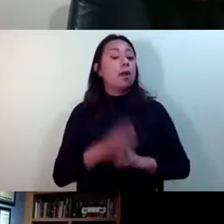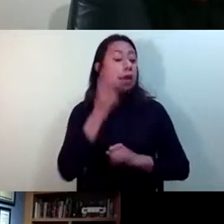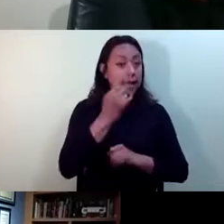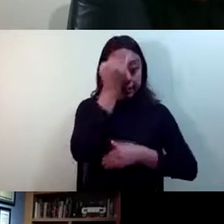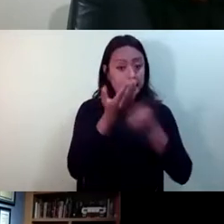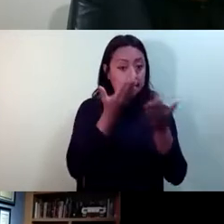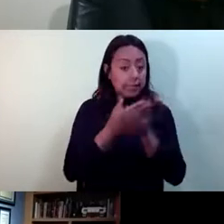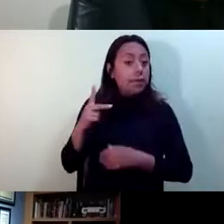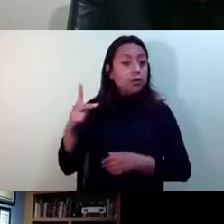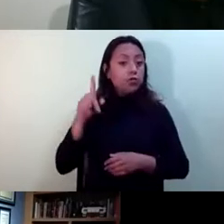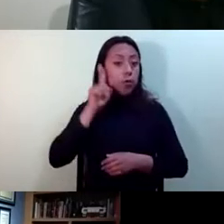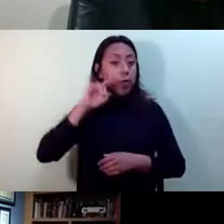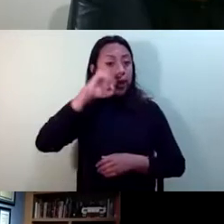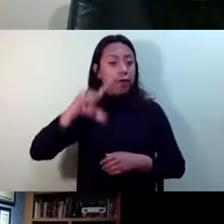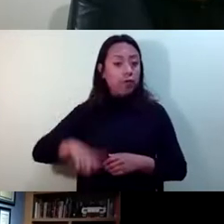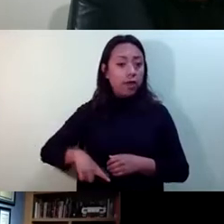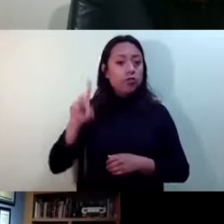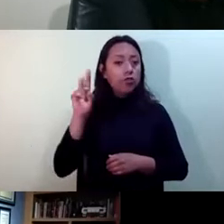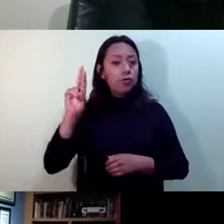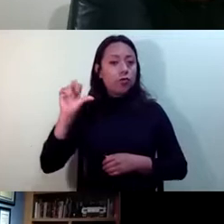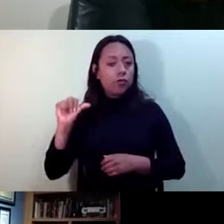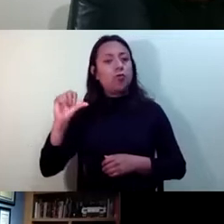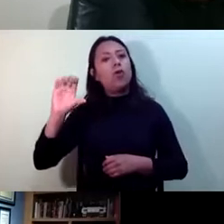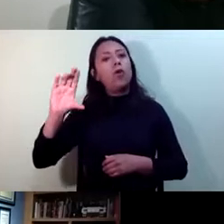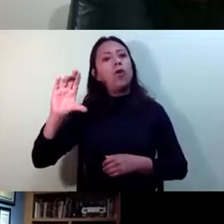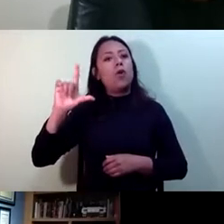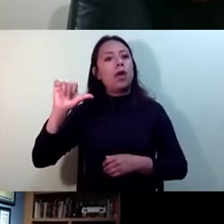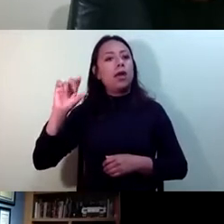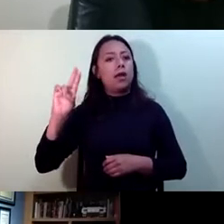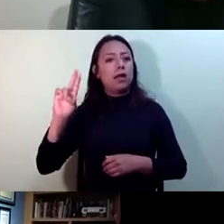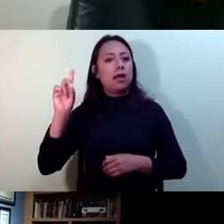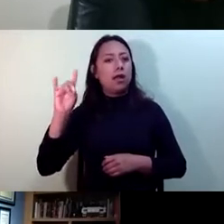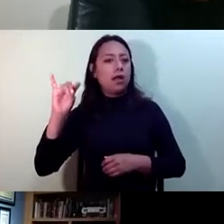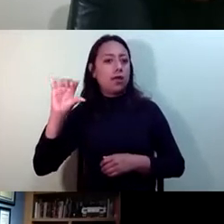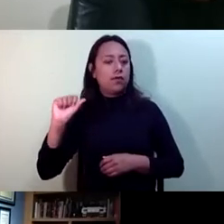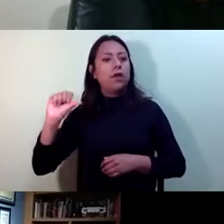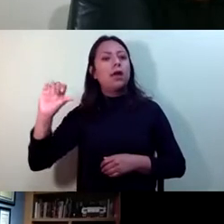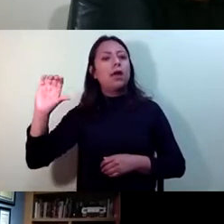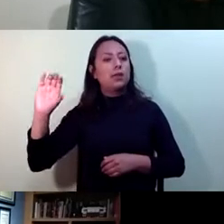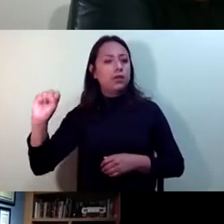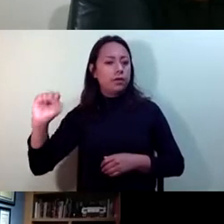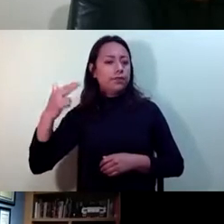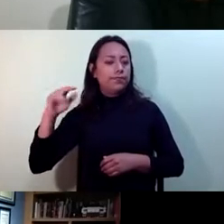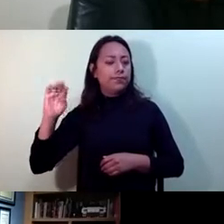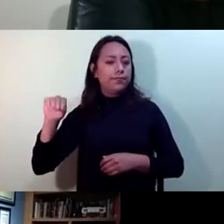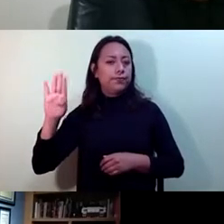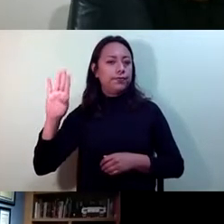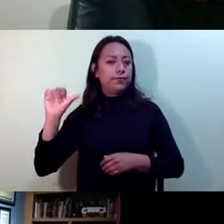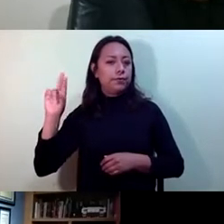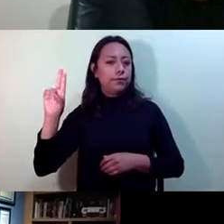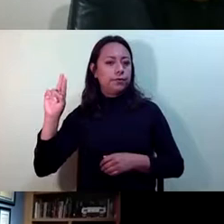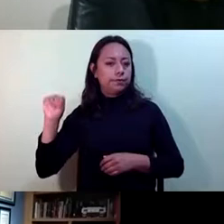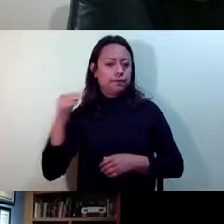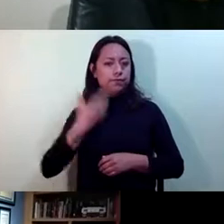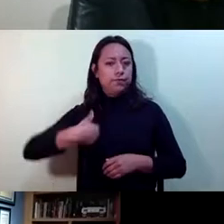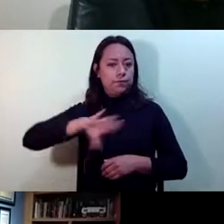jefa de gobierno, la doctora Claudia Sheinbaum Pardo, por la que se propone reformar el decreto de presupuesto de egresos de